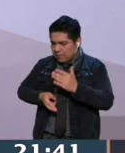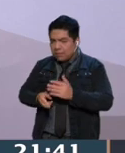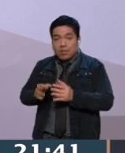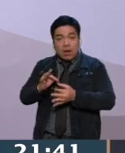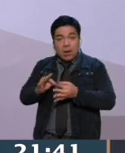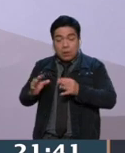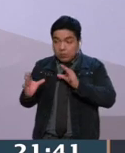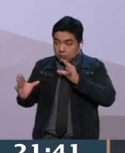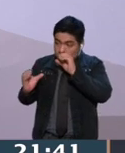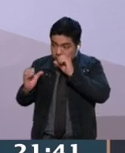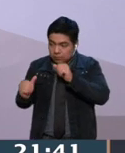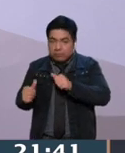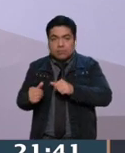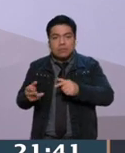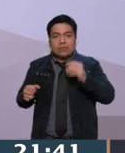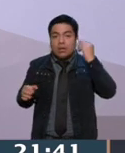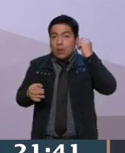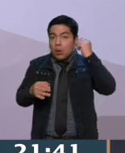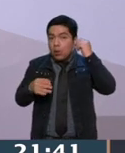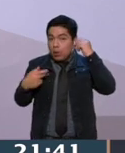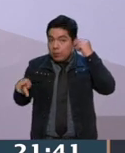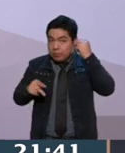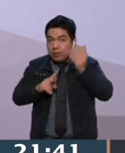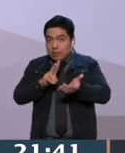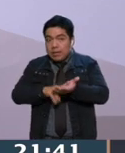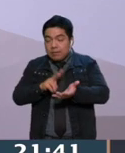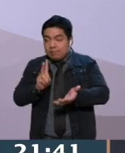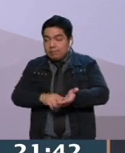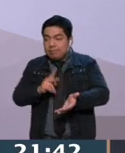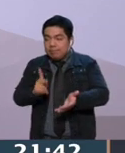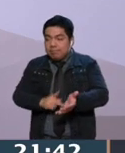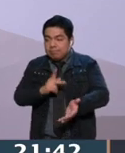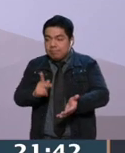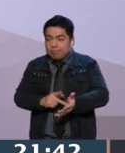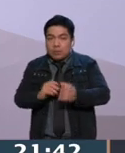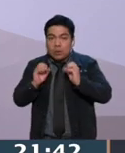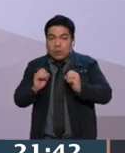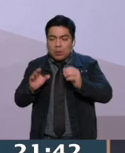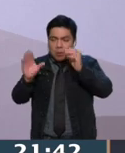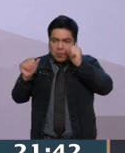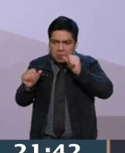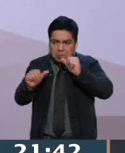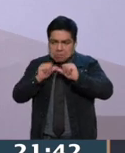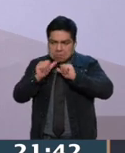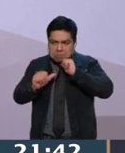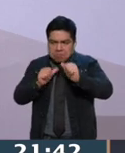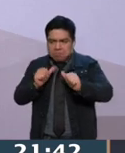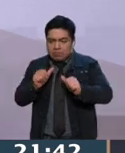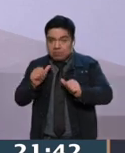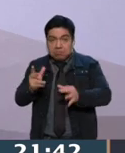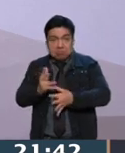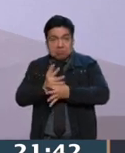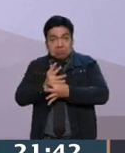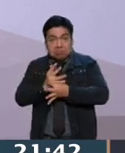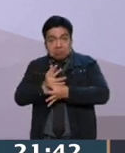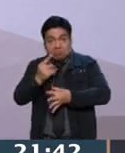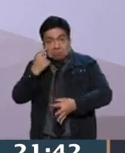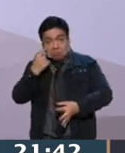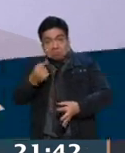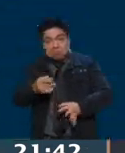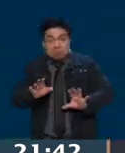con él, le planteó que se valoraría su reelección sin garantías o acuerdos en firme. Así lo contó Sandra Cuevas.